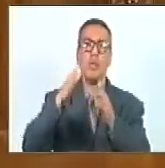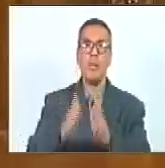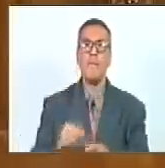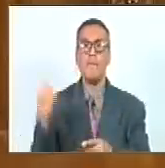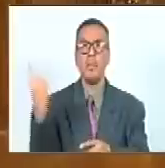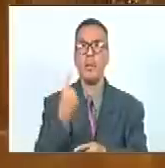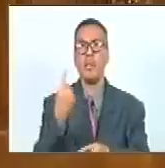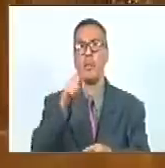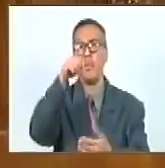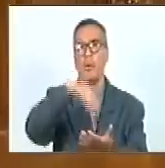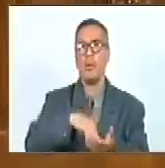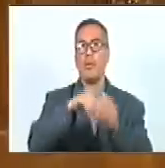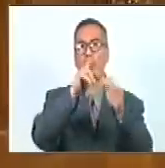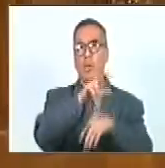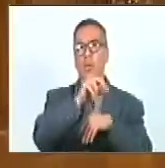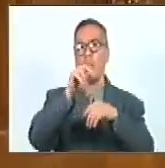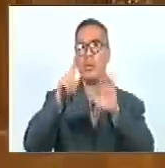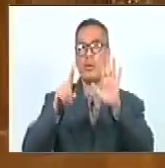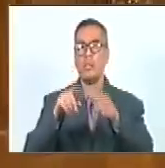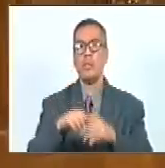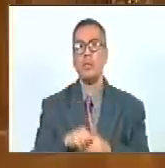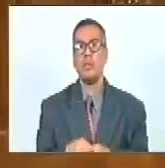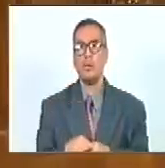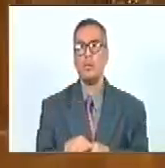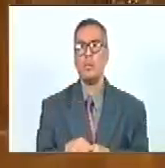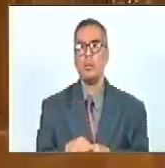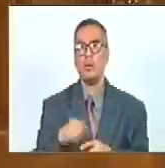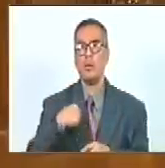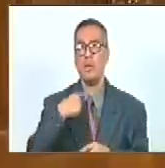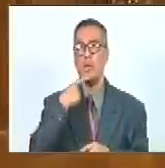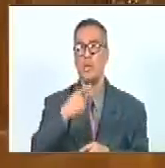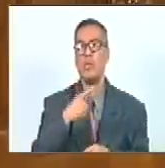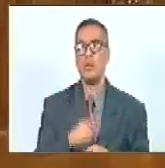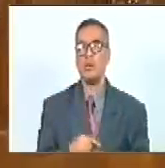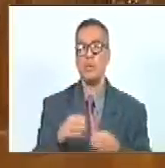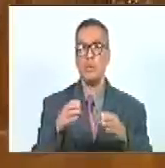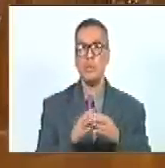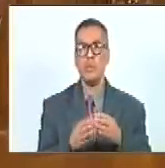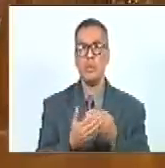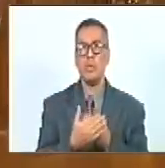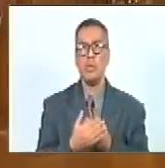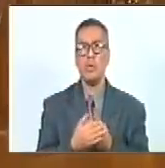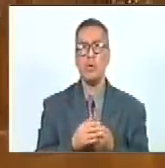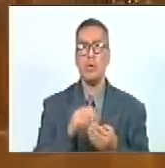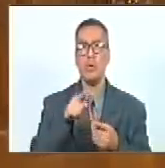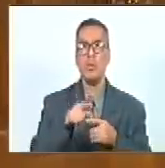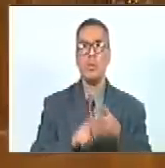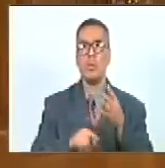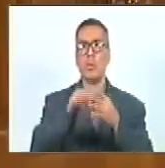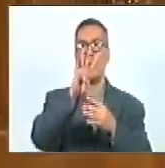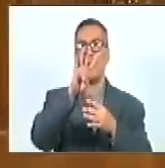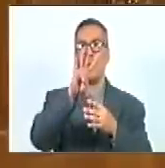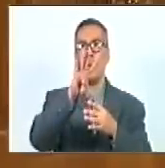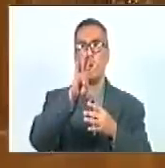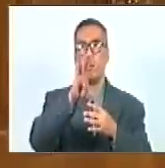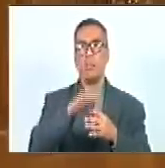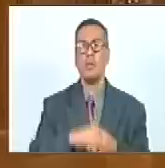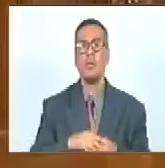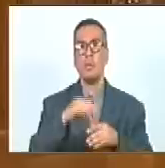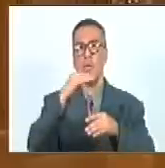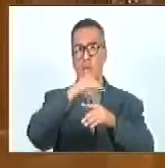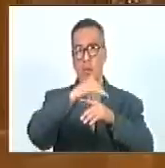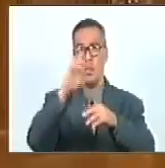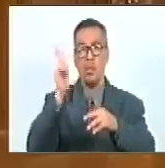en 1936. Venimos de la oscurada de la Cuarta República,